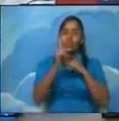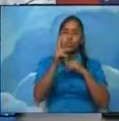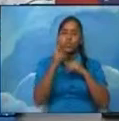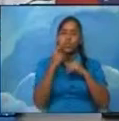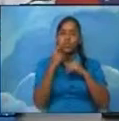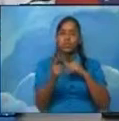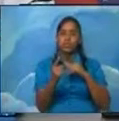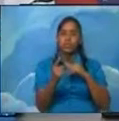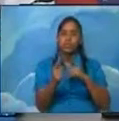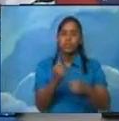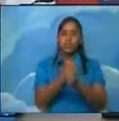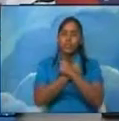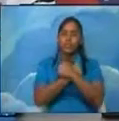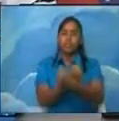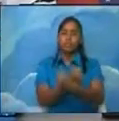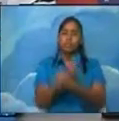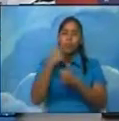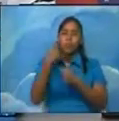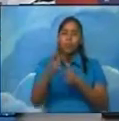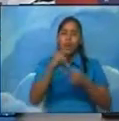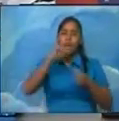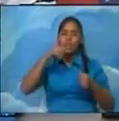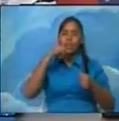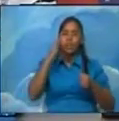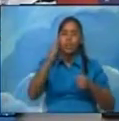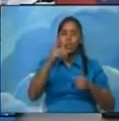dice, amarás pues a